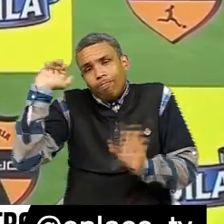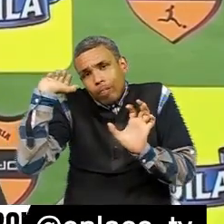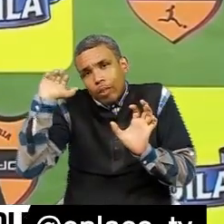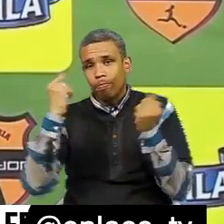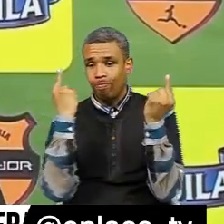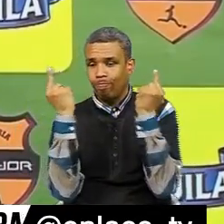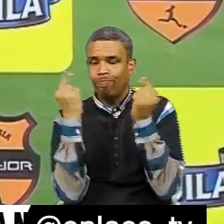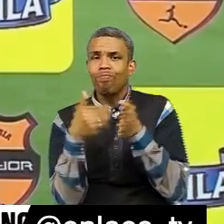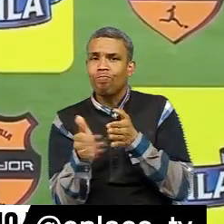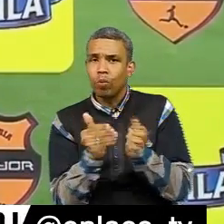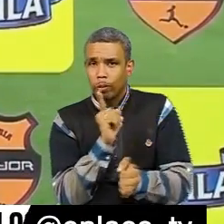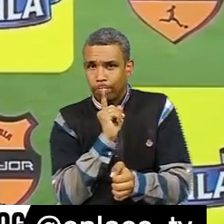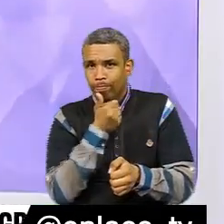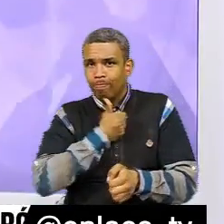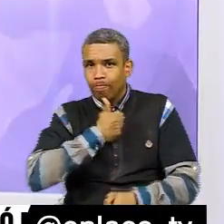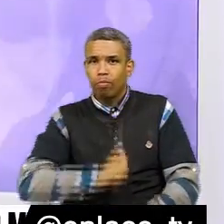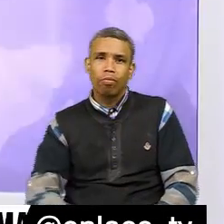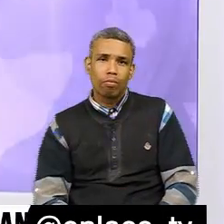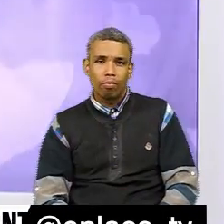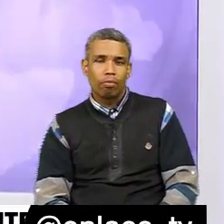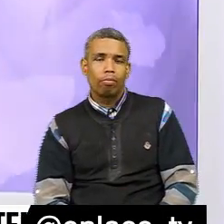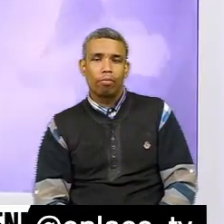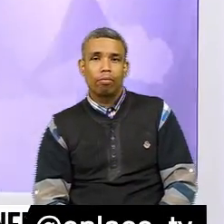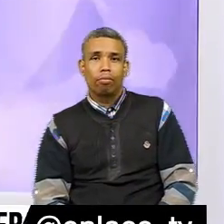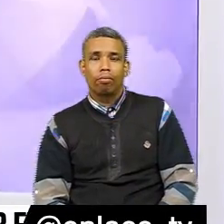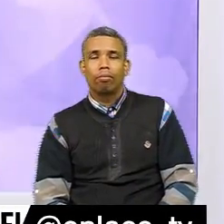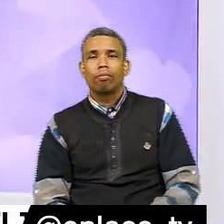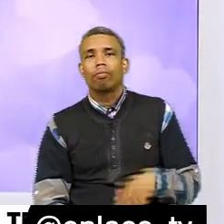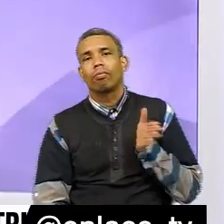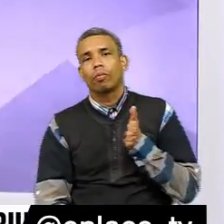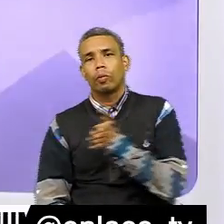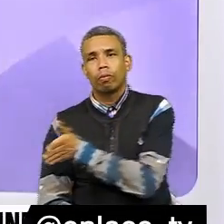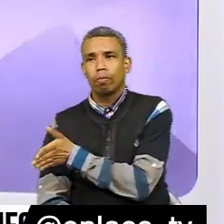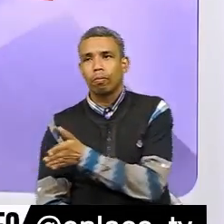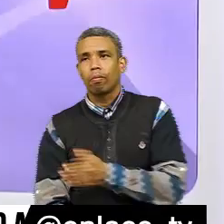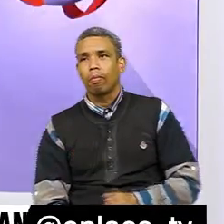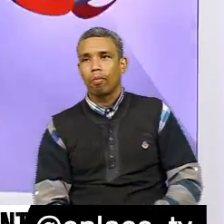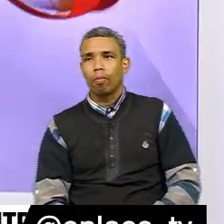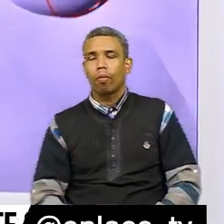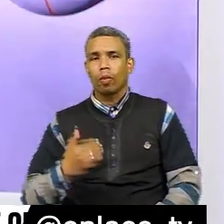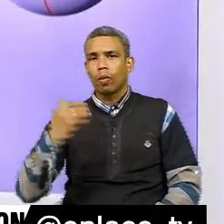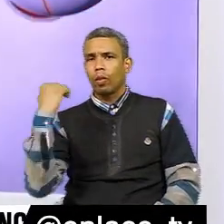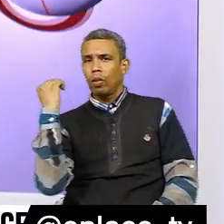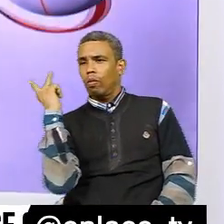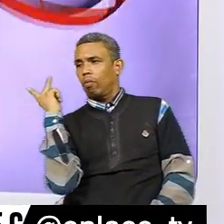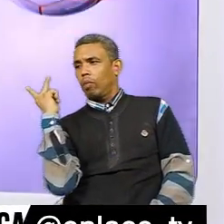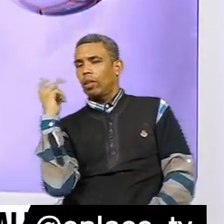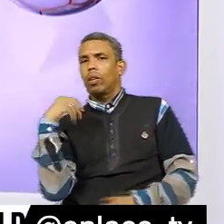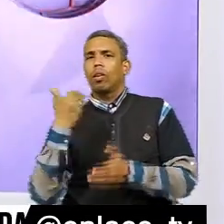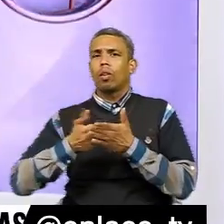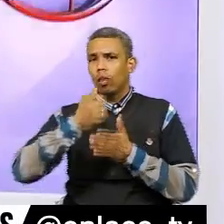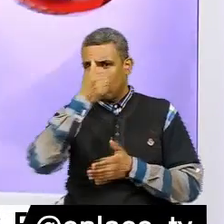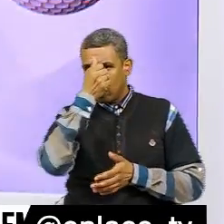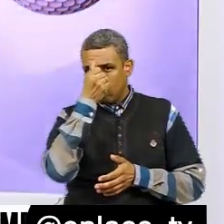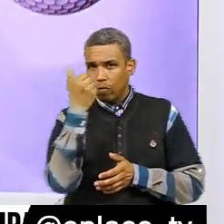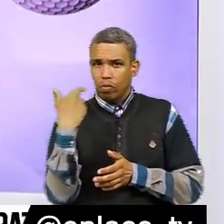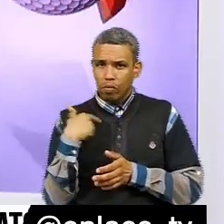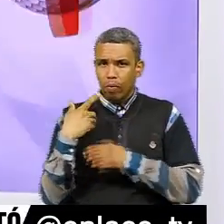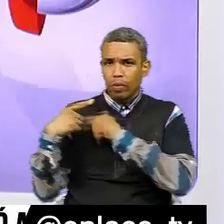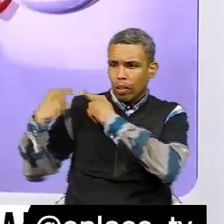que es valioso y seguimos sumando. 10 partidos jugados desde el día viernes hasta el día domingo, sellando la